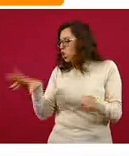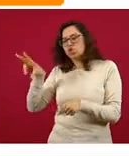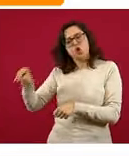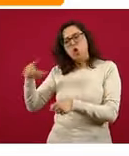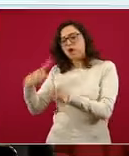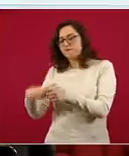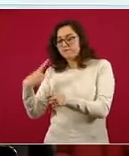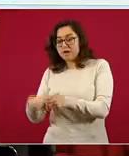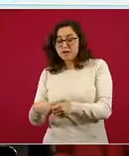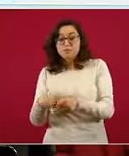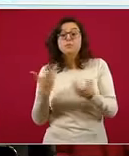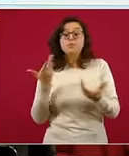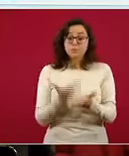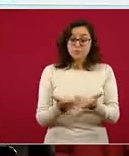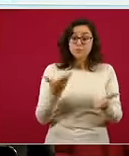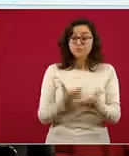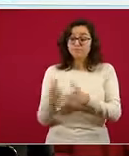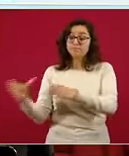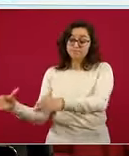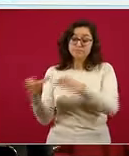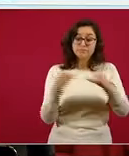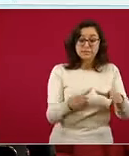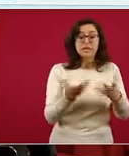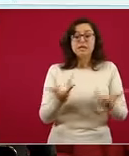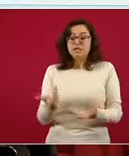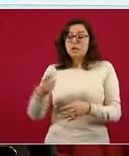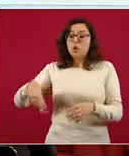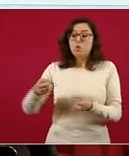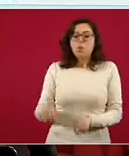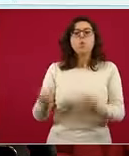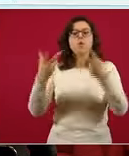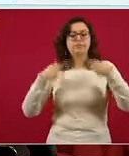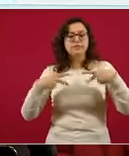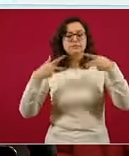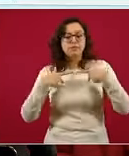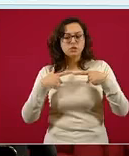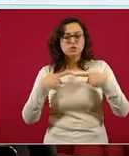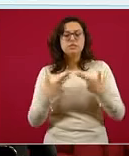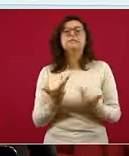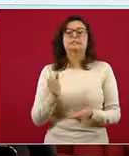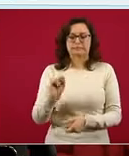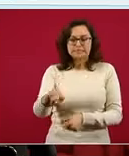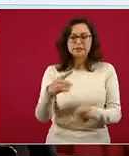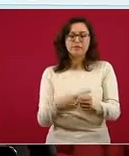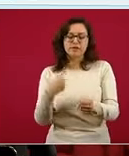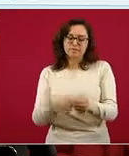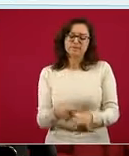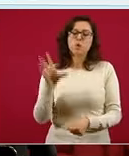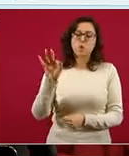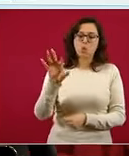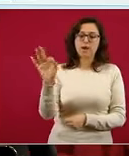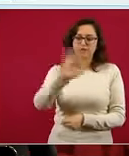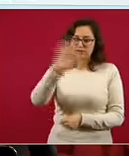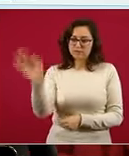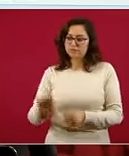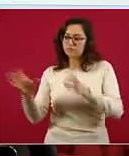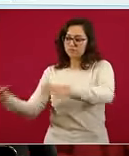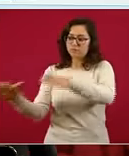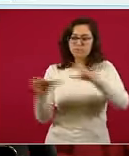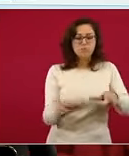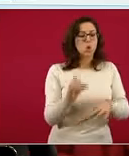SARS-CoV-2. Actualmente la positividad de la semana 49 se ubica en el 40%. Tenemos un total de confirmados